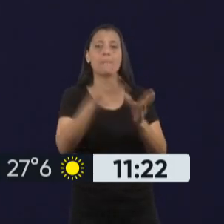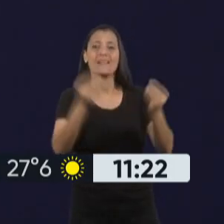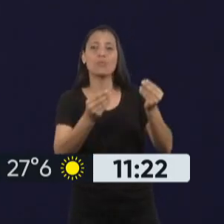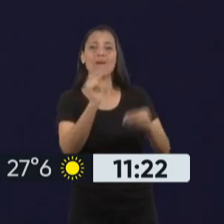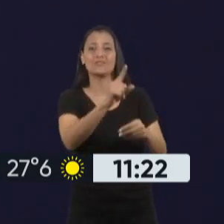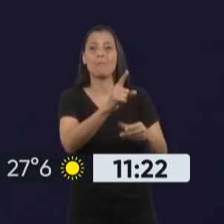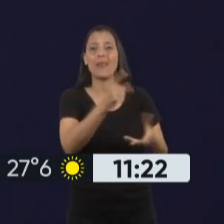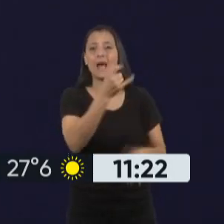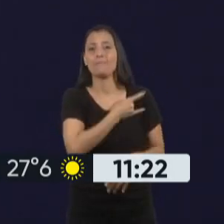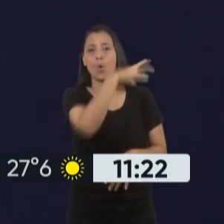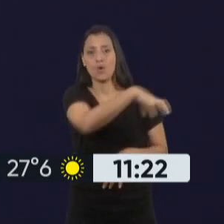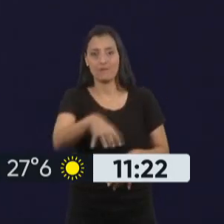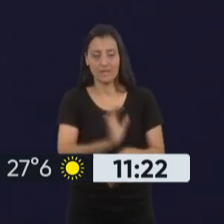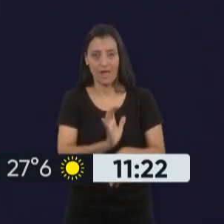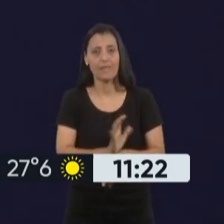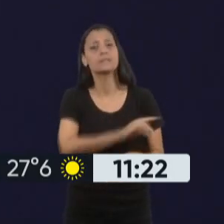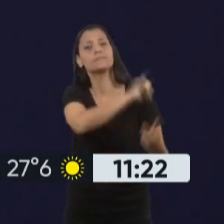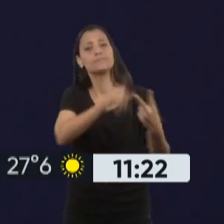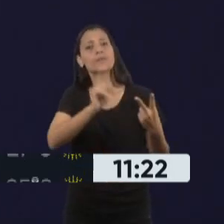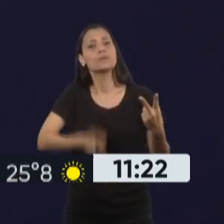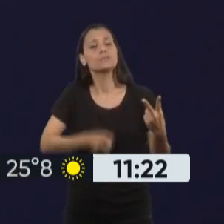al... ¿qué me habías preguntado?